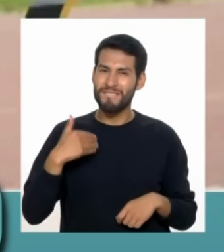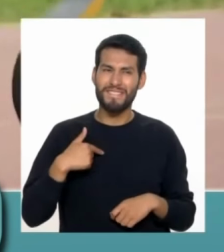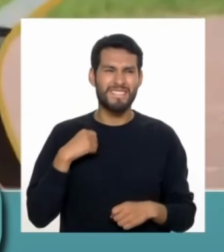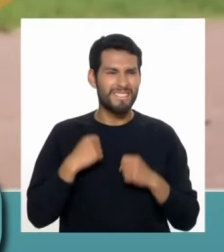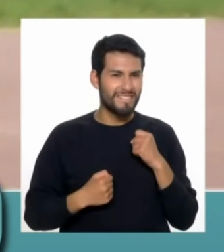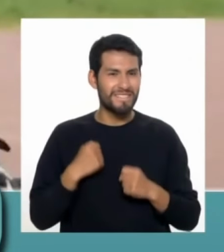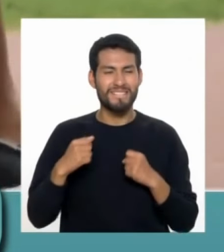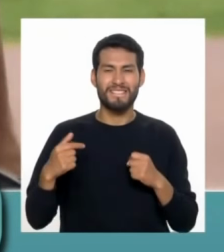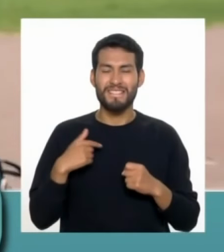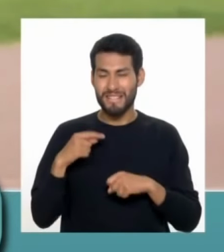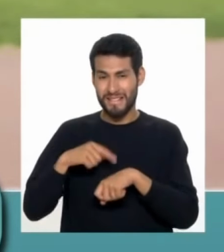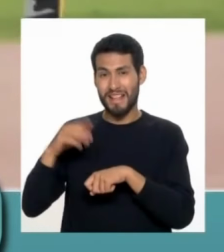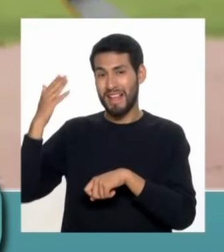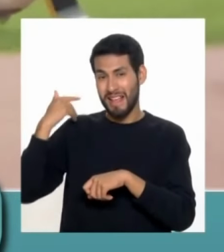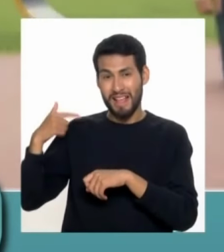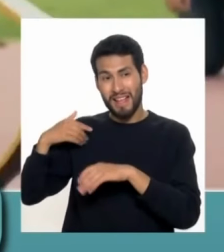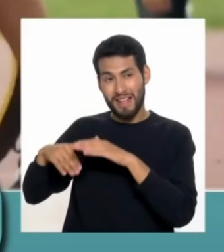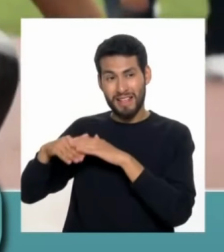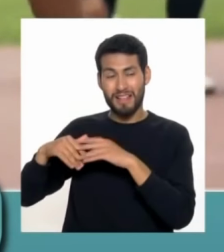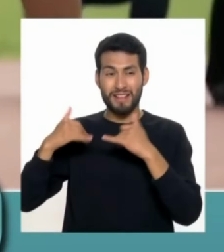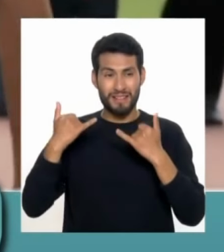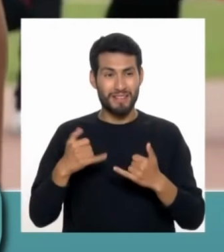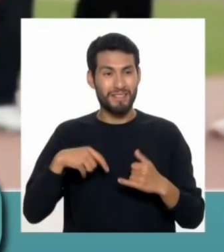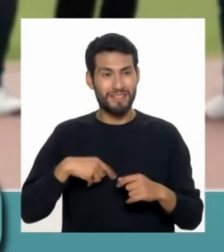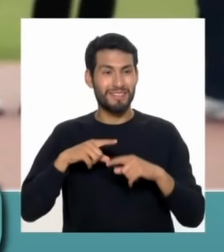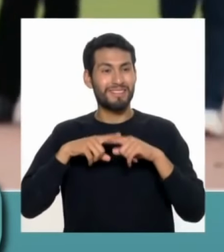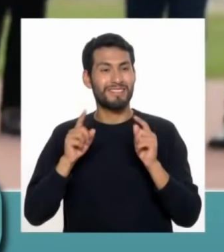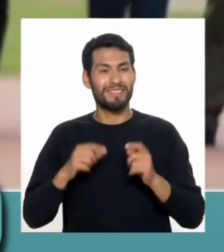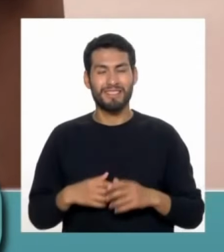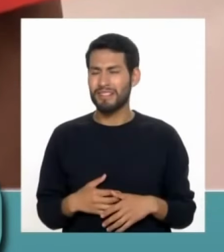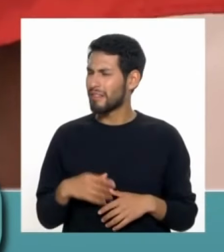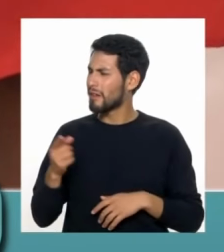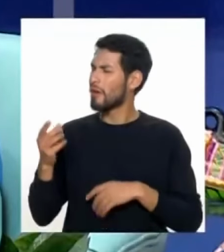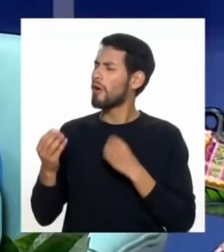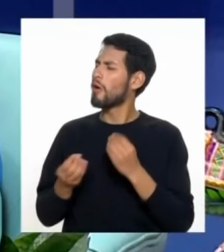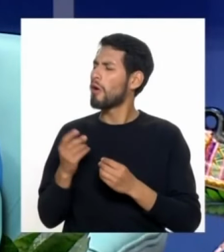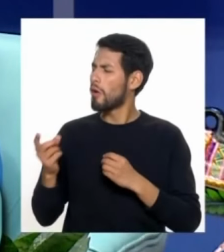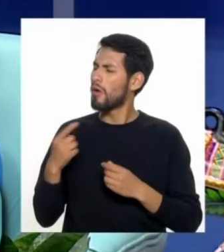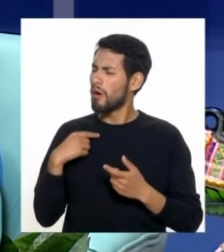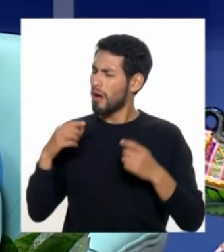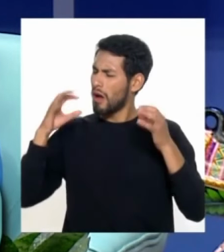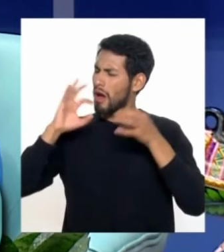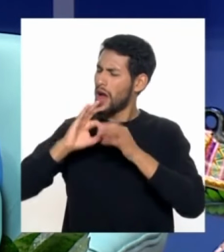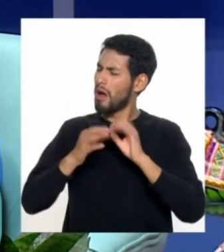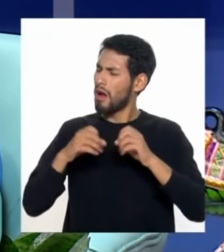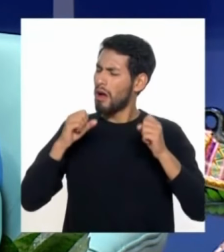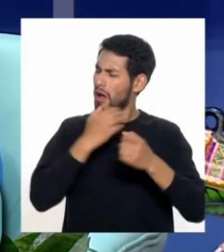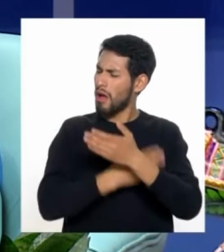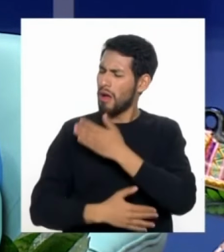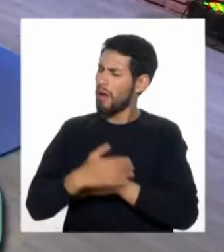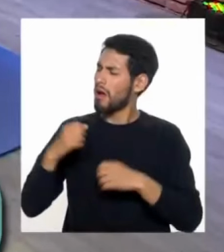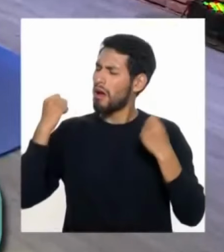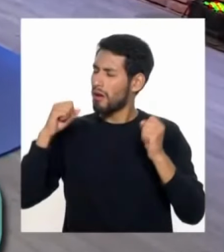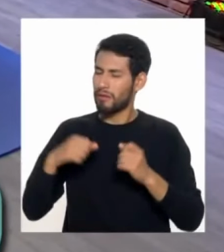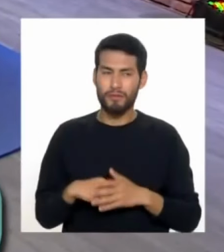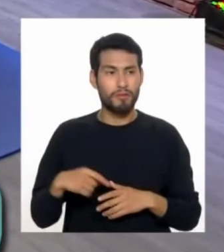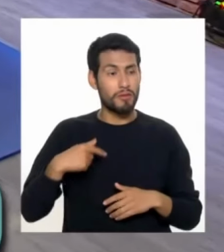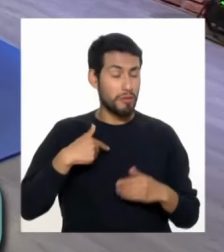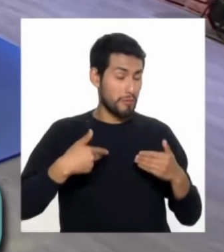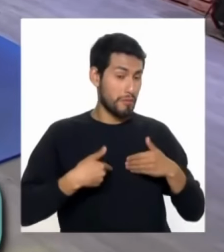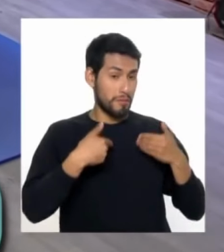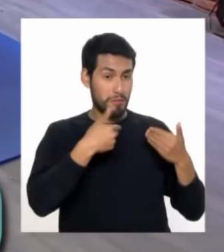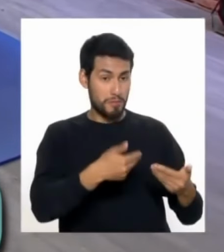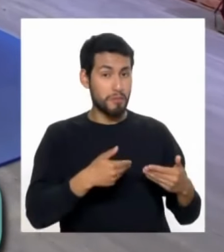las marcas que hacía en esa edad a la que hago ahora son muy distintas. ¿Y cómo llegas al paradeporte? Yo llego por una invitación